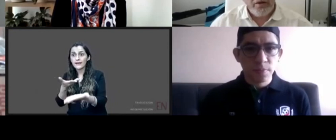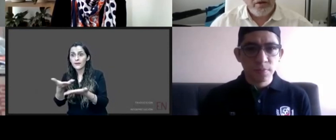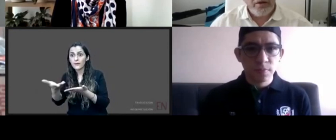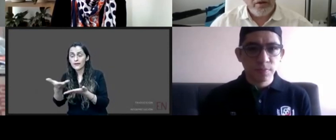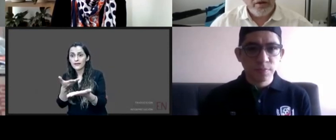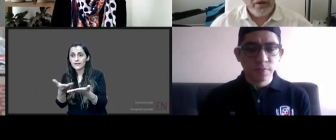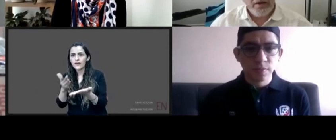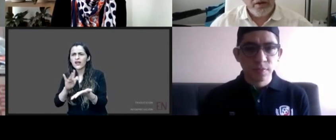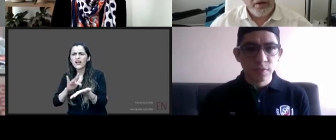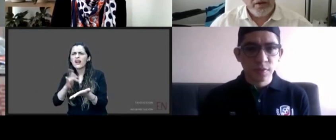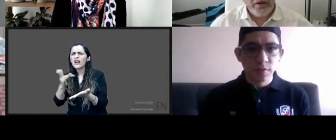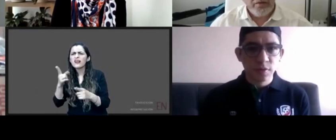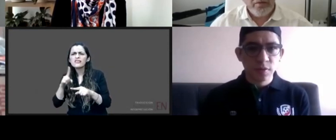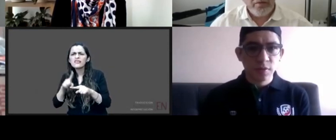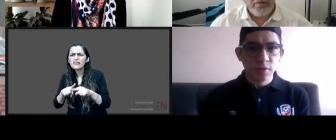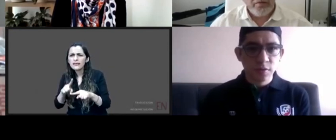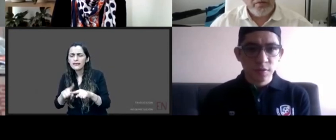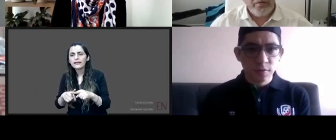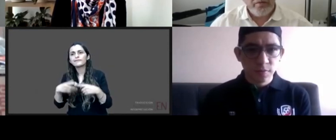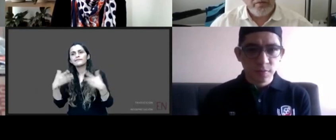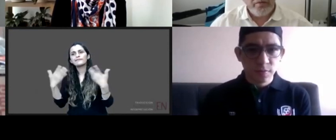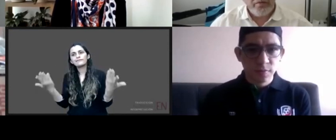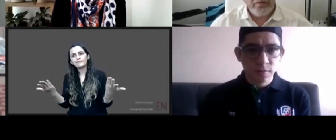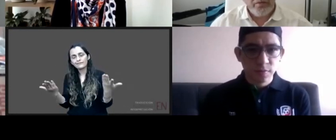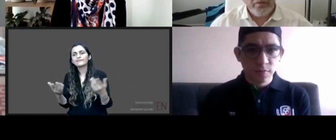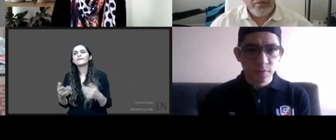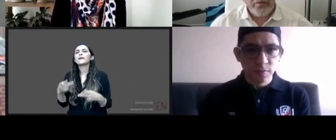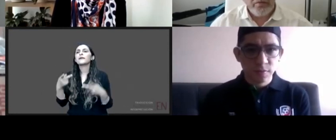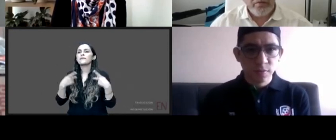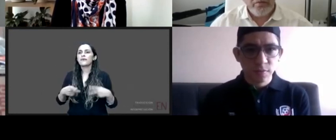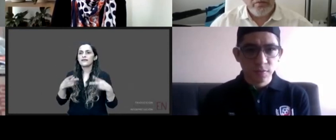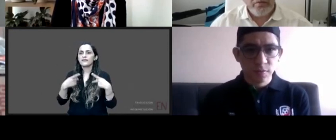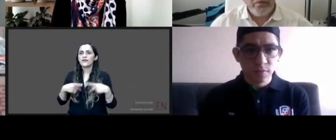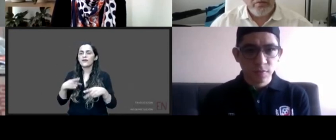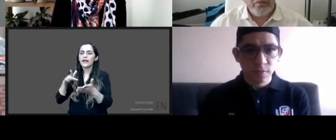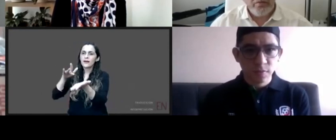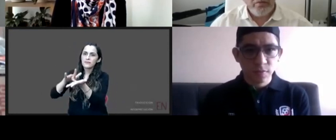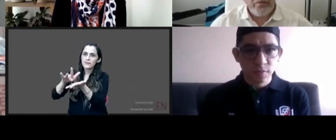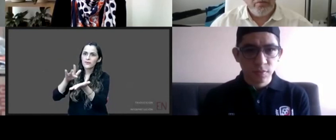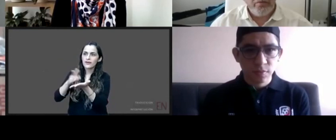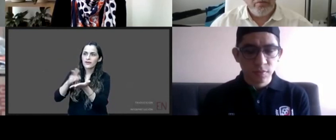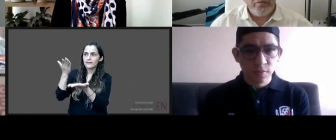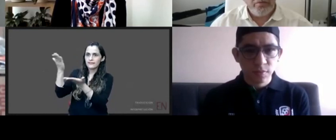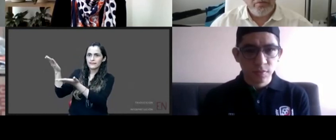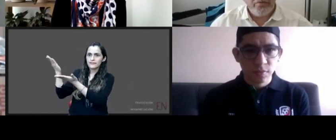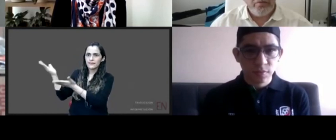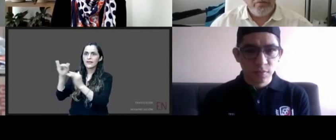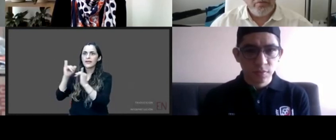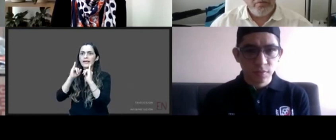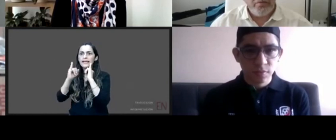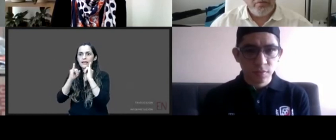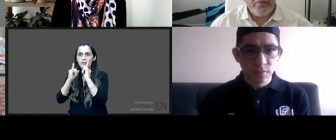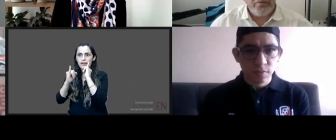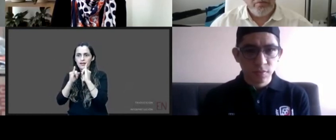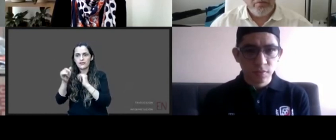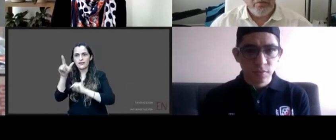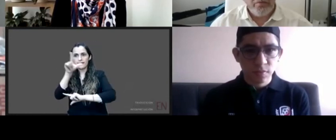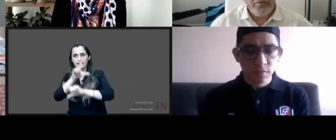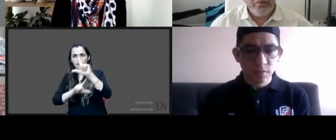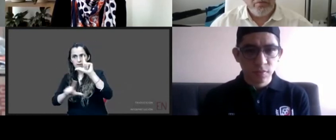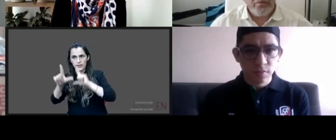posible sin la presencia de las personas que nos apoyan con la interpretación de lengua de señas mexicana. Les queremos